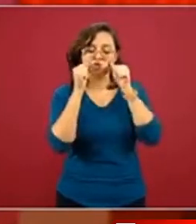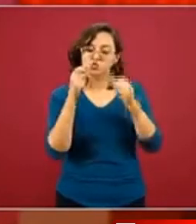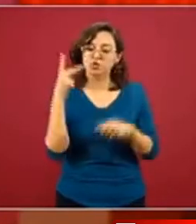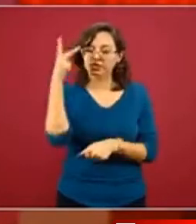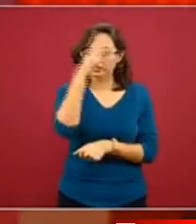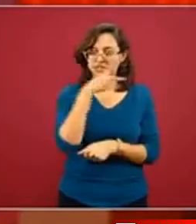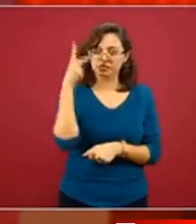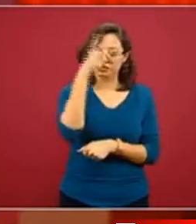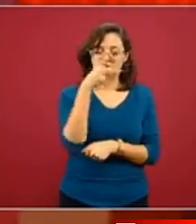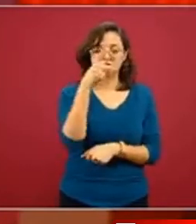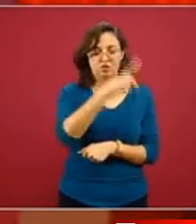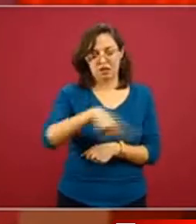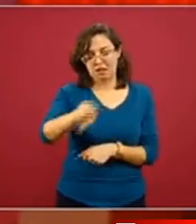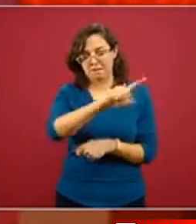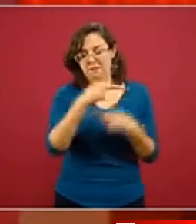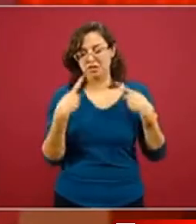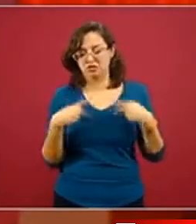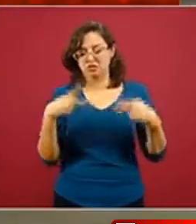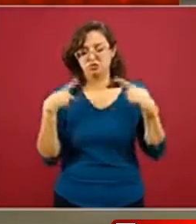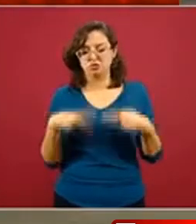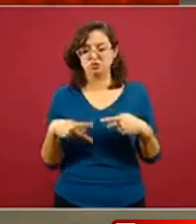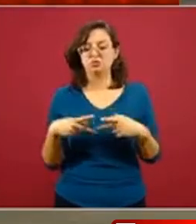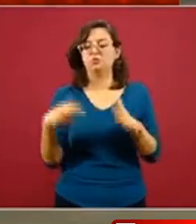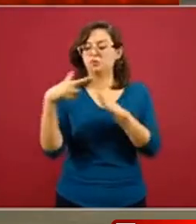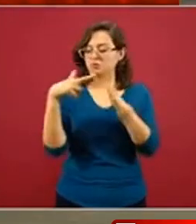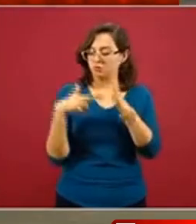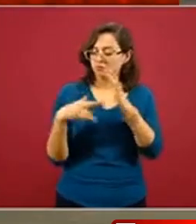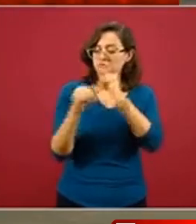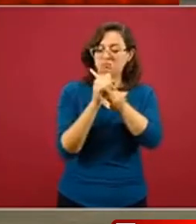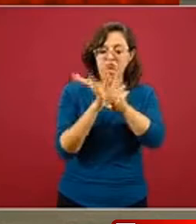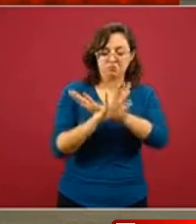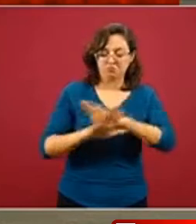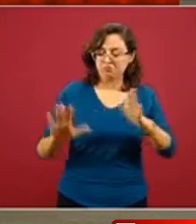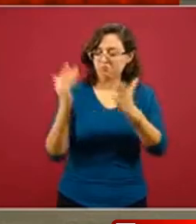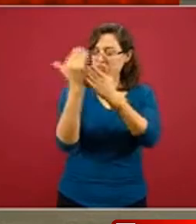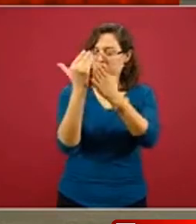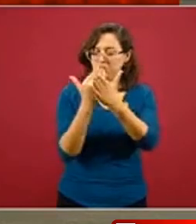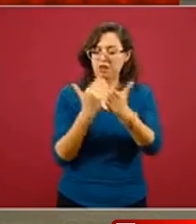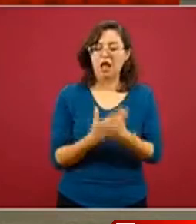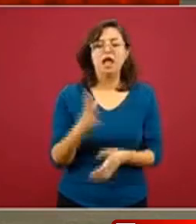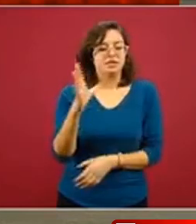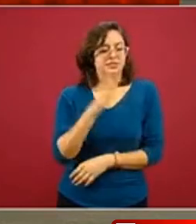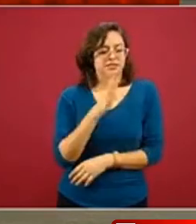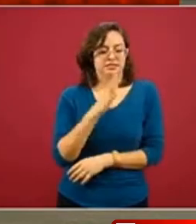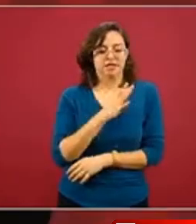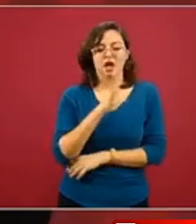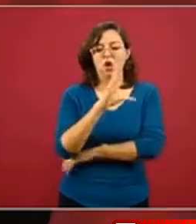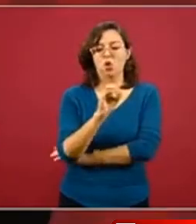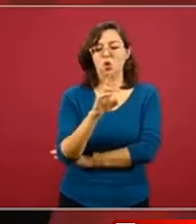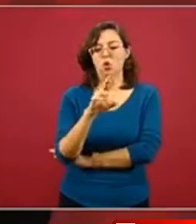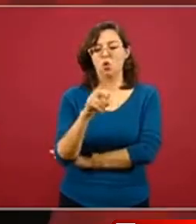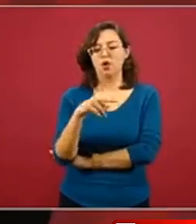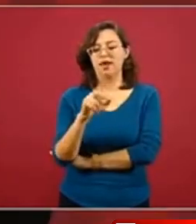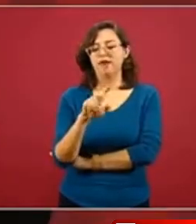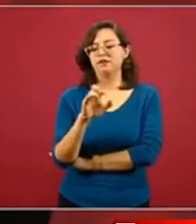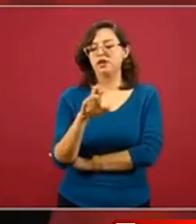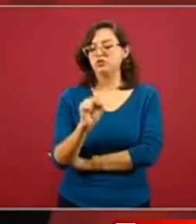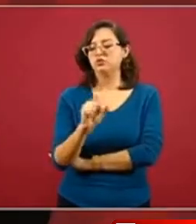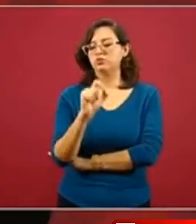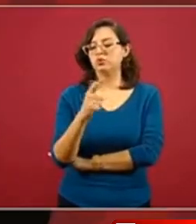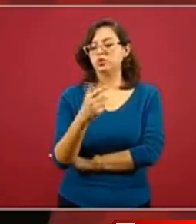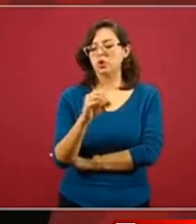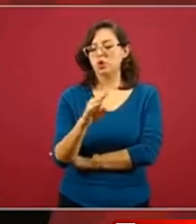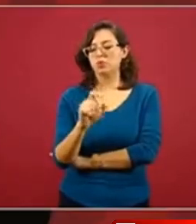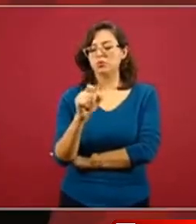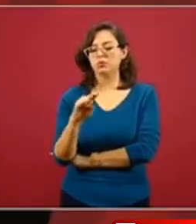los primeros respondientes. Se publicaron los lineamientos en nuestro portal coronavirus.gov.mx, tenemos lineamientos